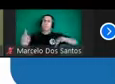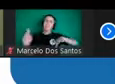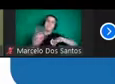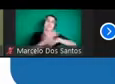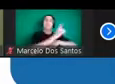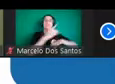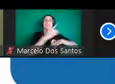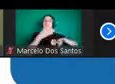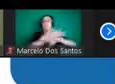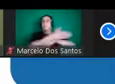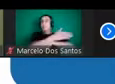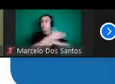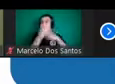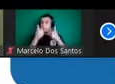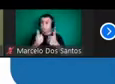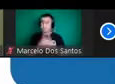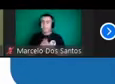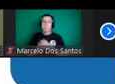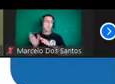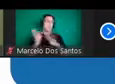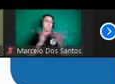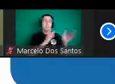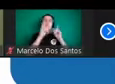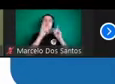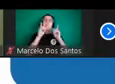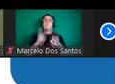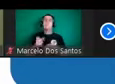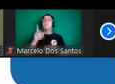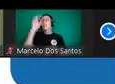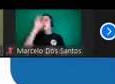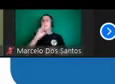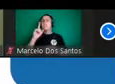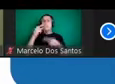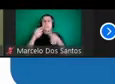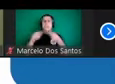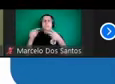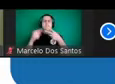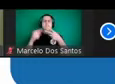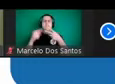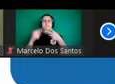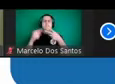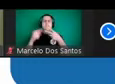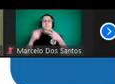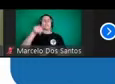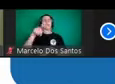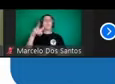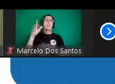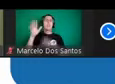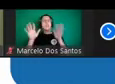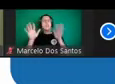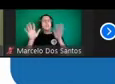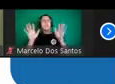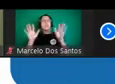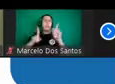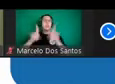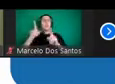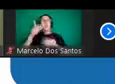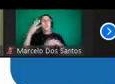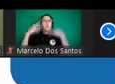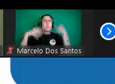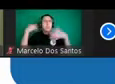repaso o paneo sobre los tipos de discapacidad. Yo sé que ustedes tienen compañeros con